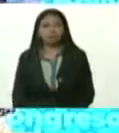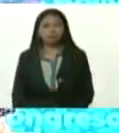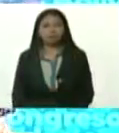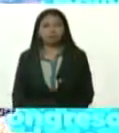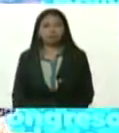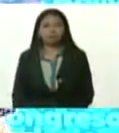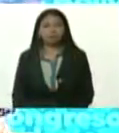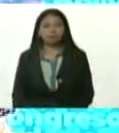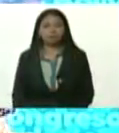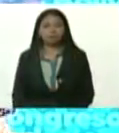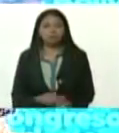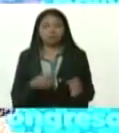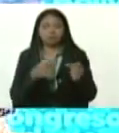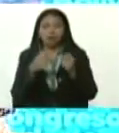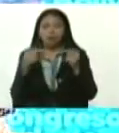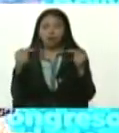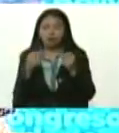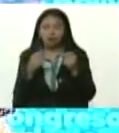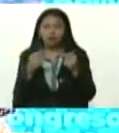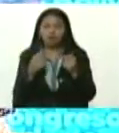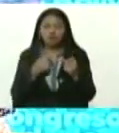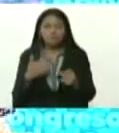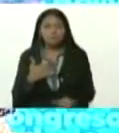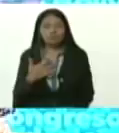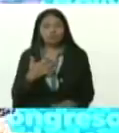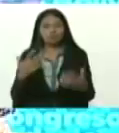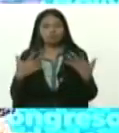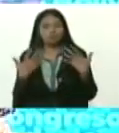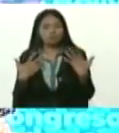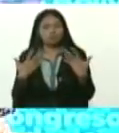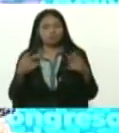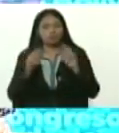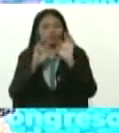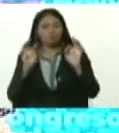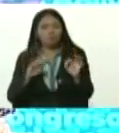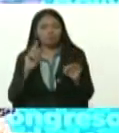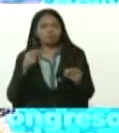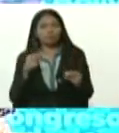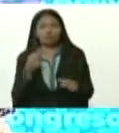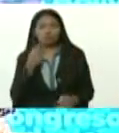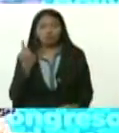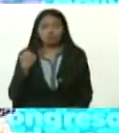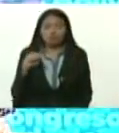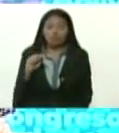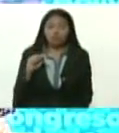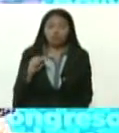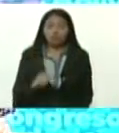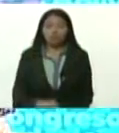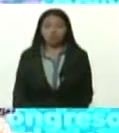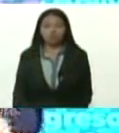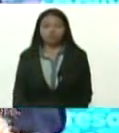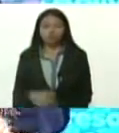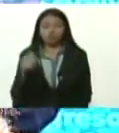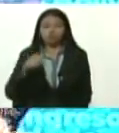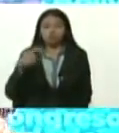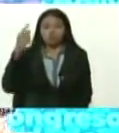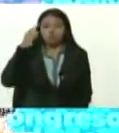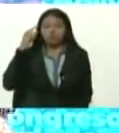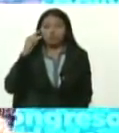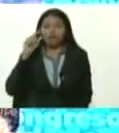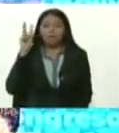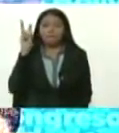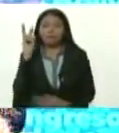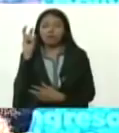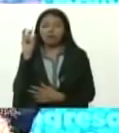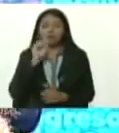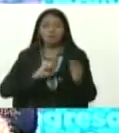Esa es la línea. Por eso me siento contento. Y tengo... Hoy es un día viernes